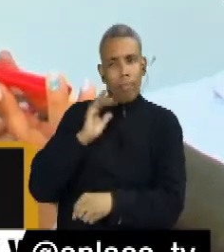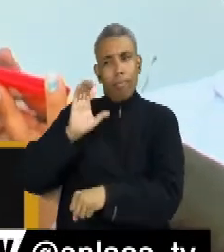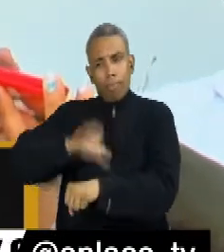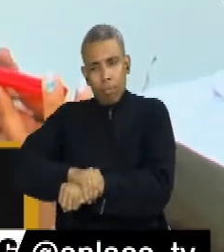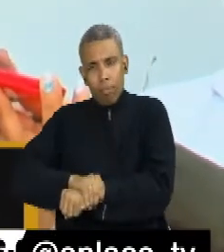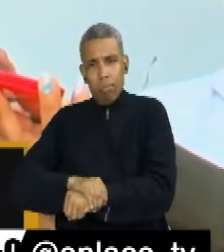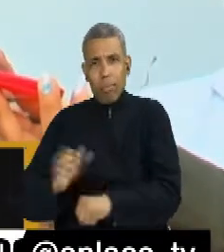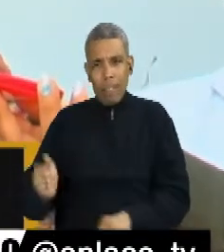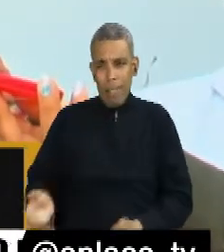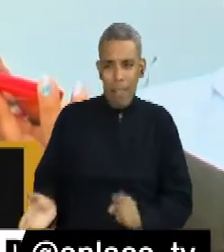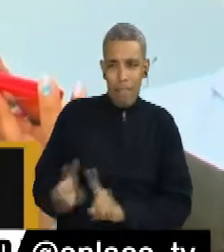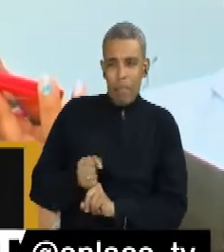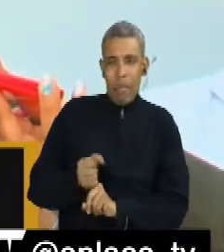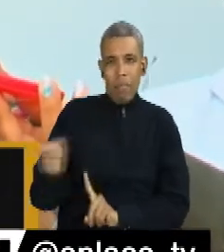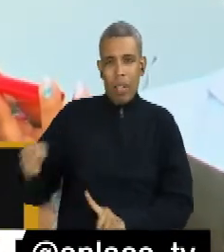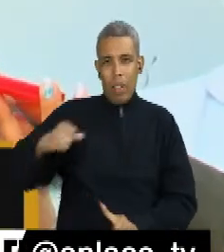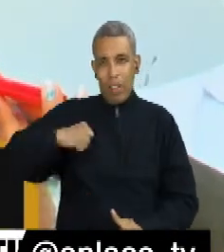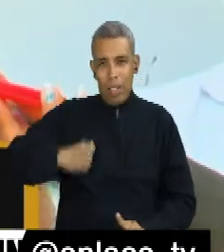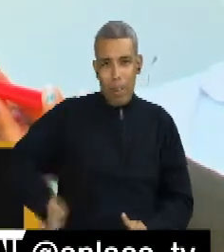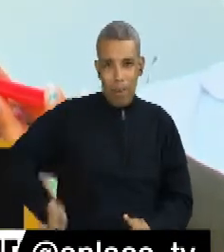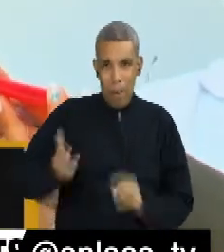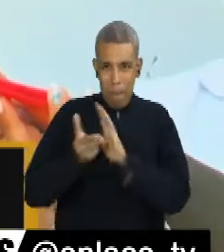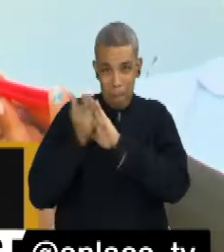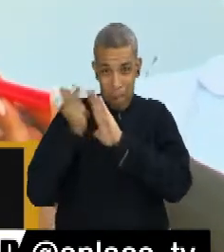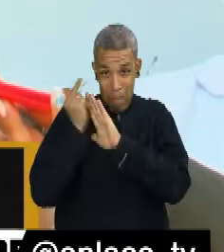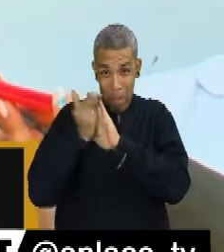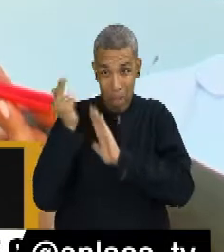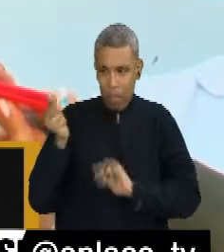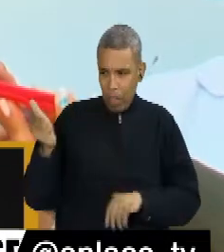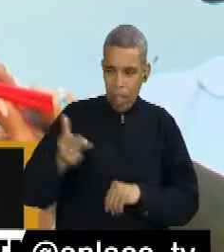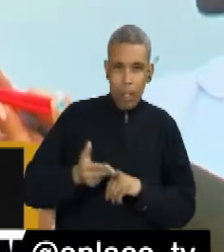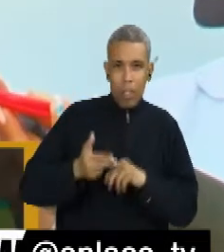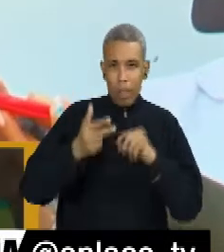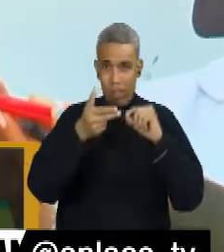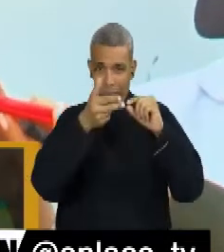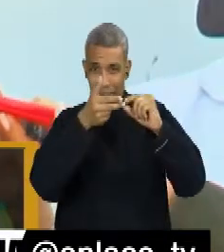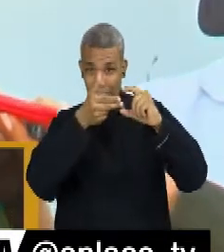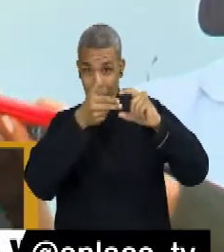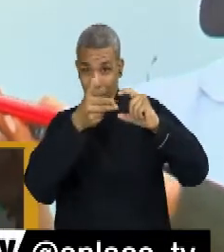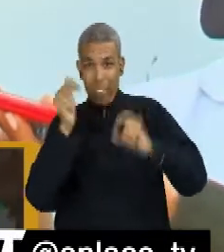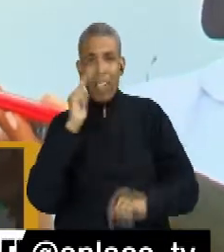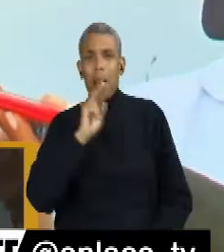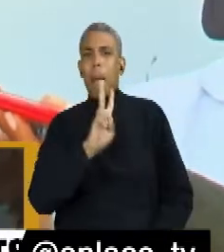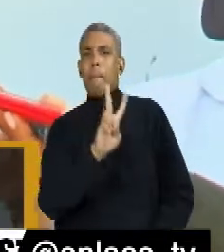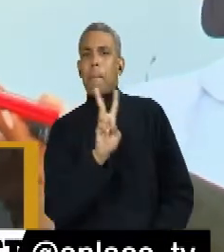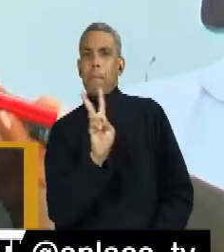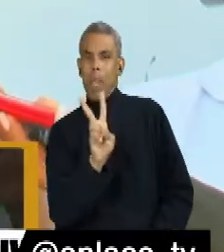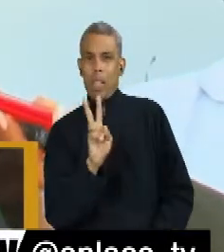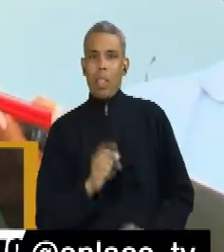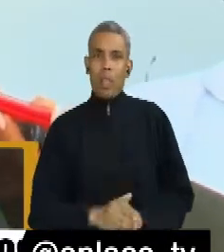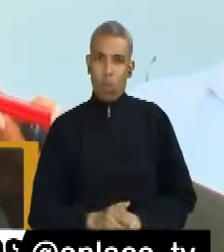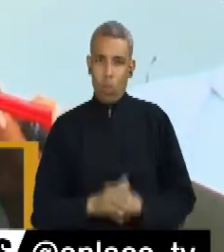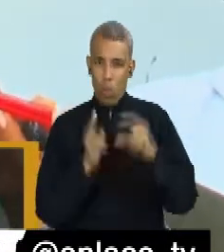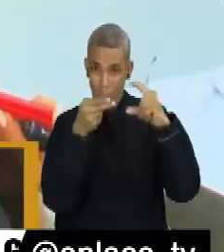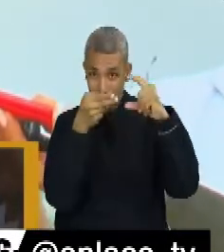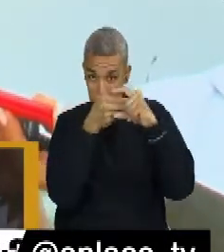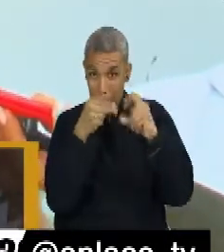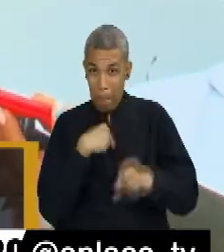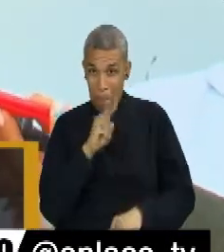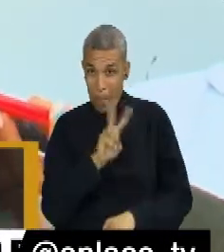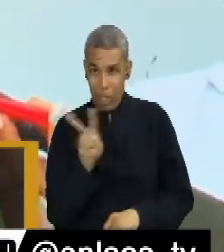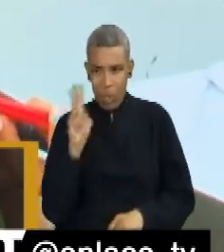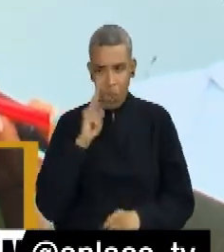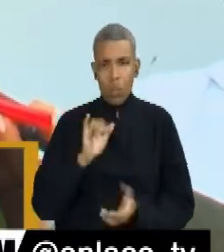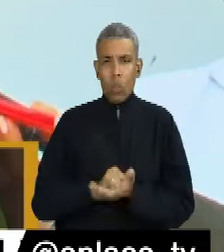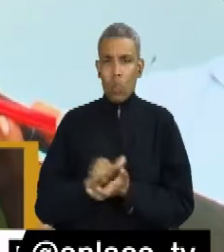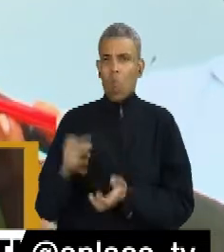dando pues la ciudadanía, se están mitigando dos factores, el hurto a residencias y lo que tiene que ver con el control de la distribución del microtráfico en